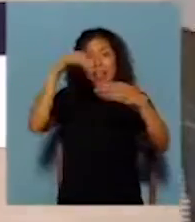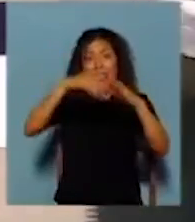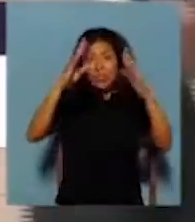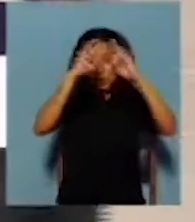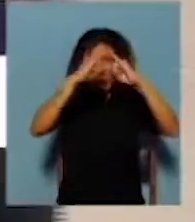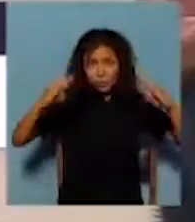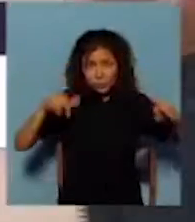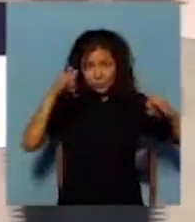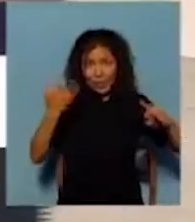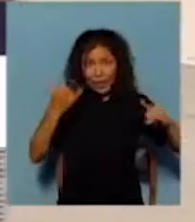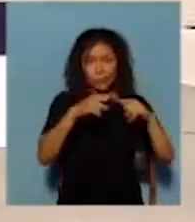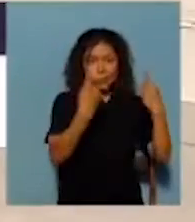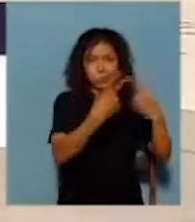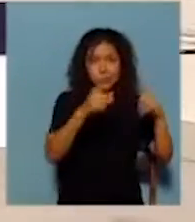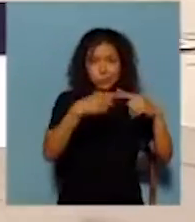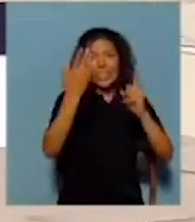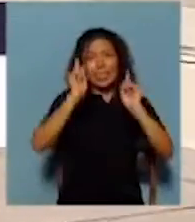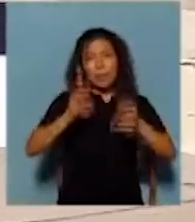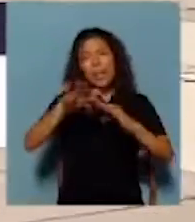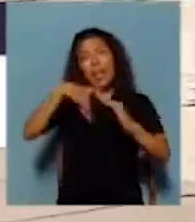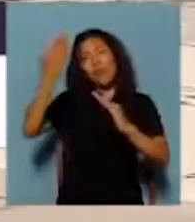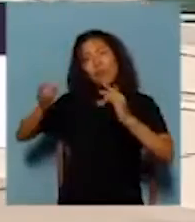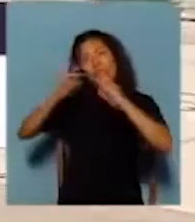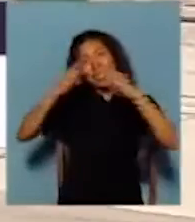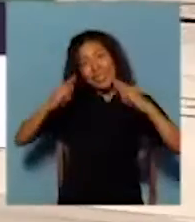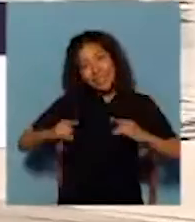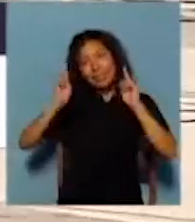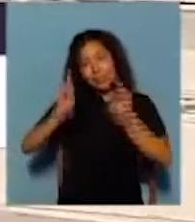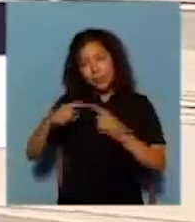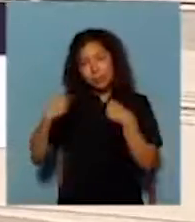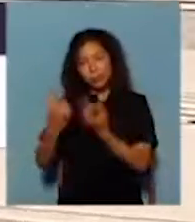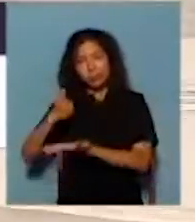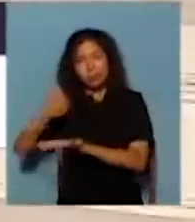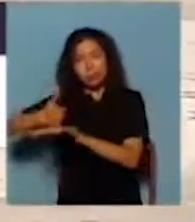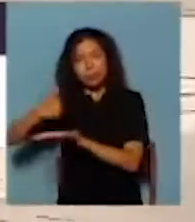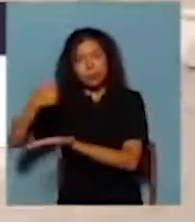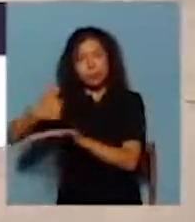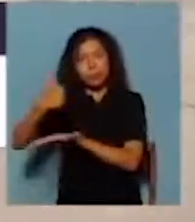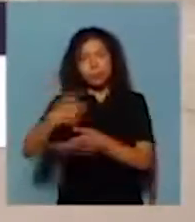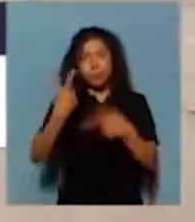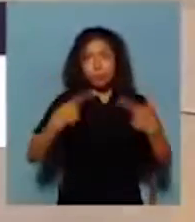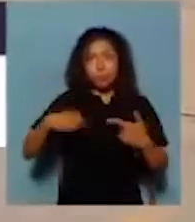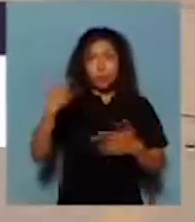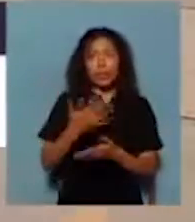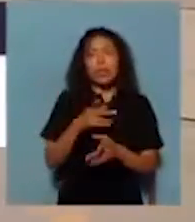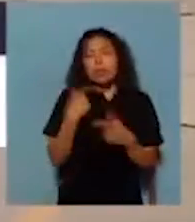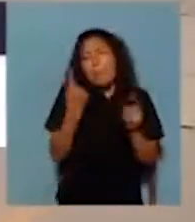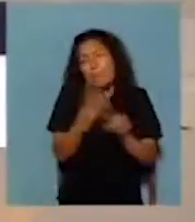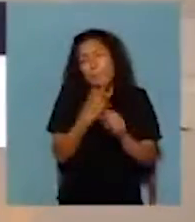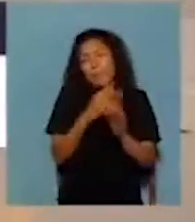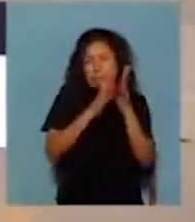cubierto. Y estamos contentos porque hemos tenido la respuesta que nos costó un poco, digamos, haber iniciado esta